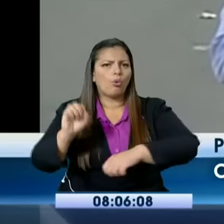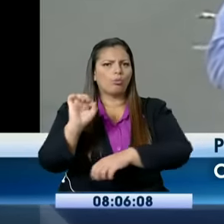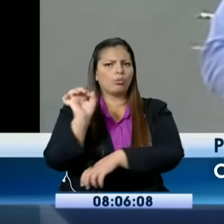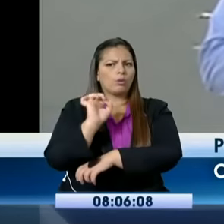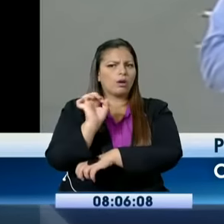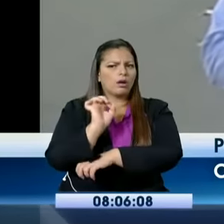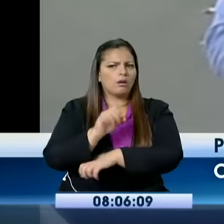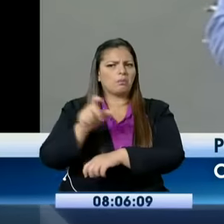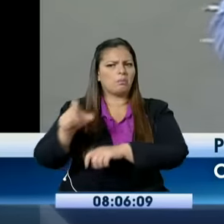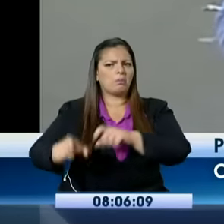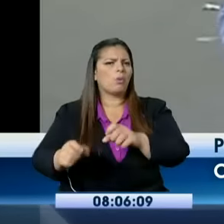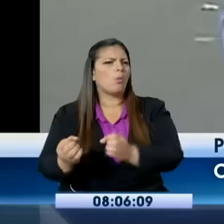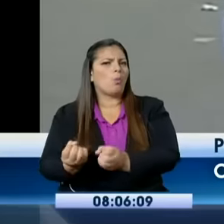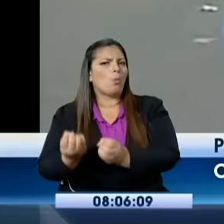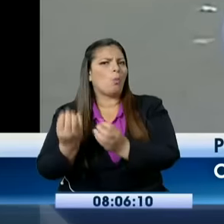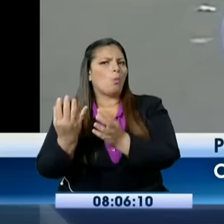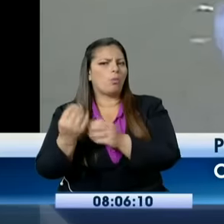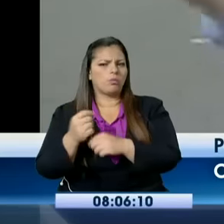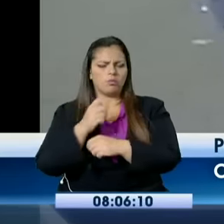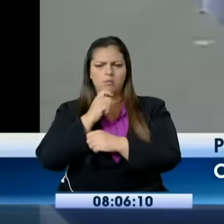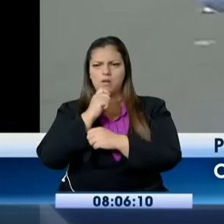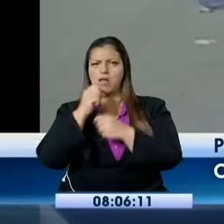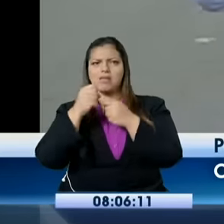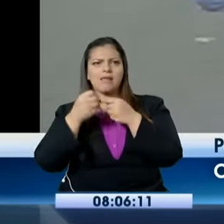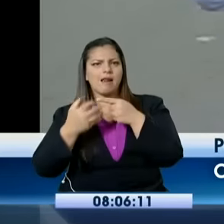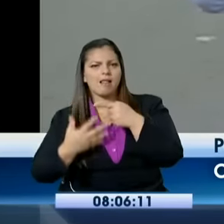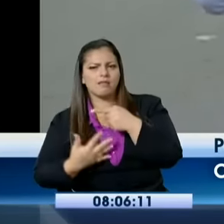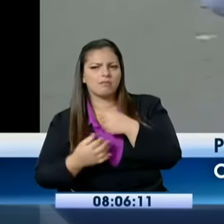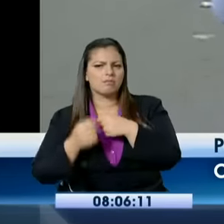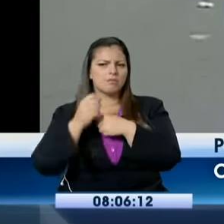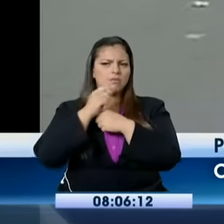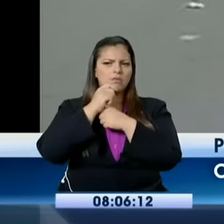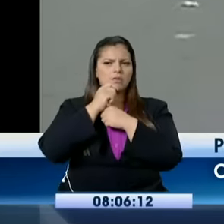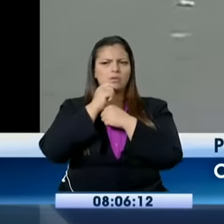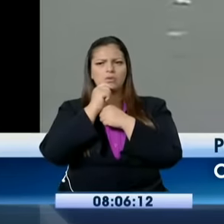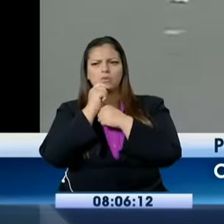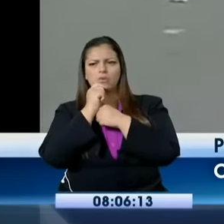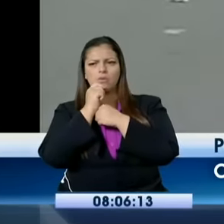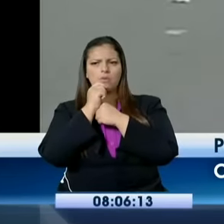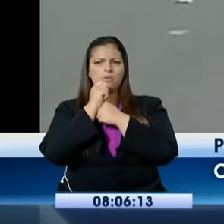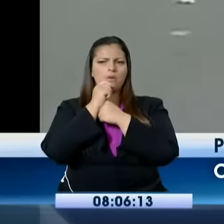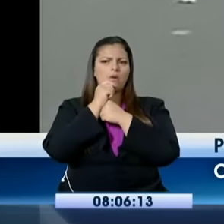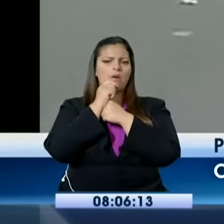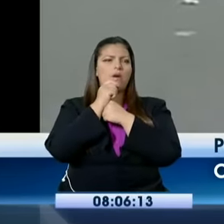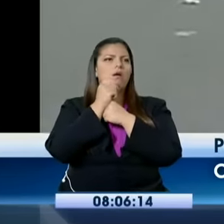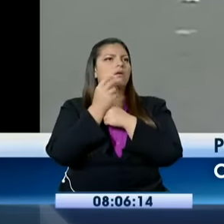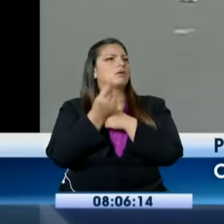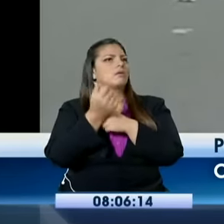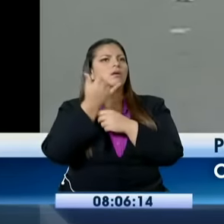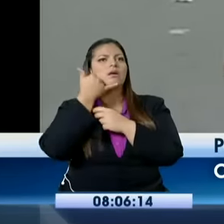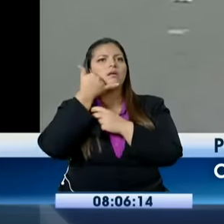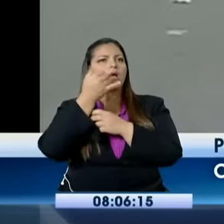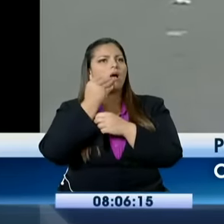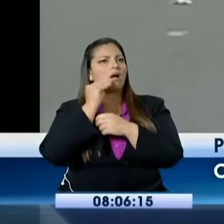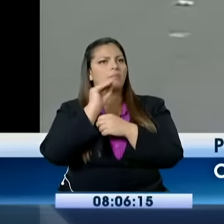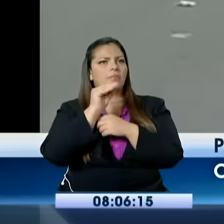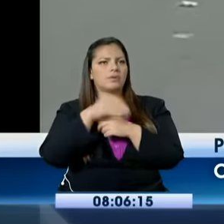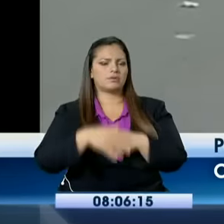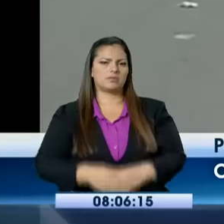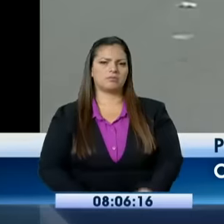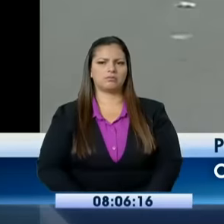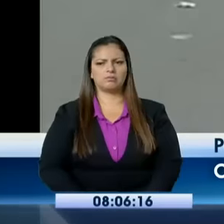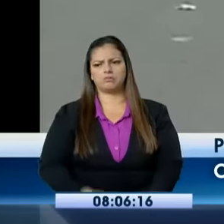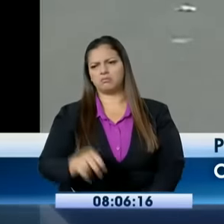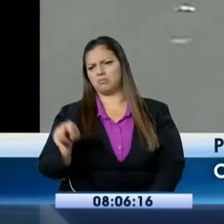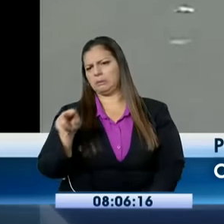ahí? Más o menos las señas que tengan. No sé ustedes, pero yo sí hago eso. Cuando yo veo algún hecho de estos que está medio